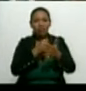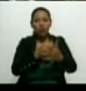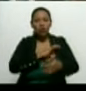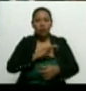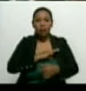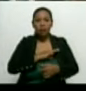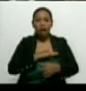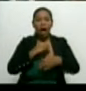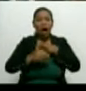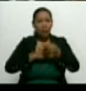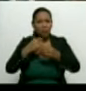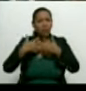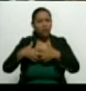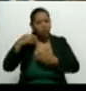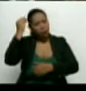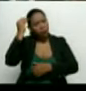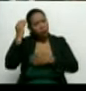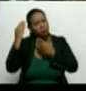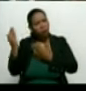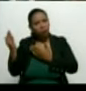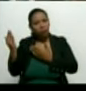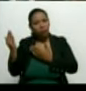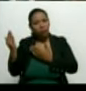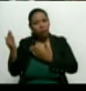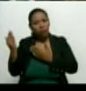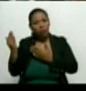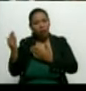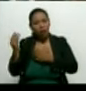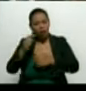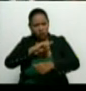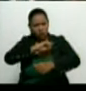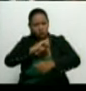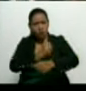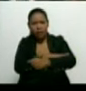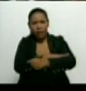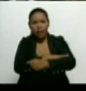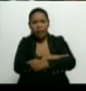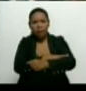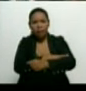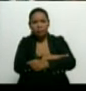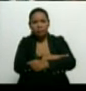Reflexionemos esto. La arrogancia es dura y despiadada.